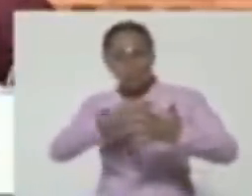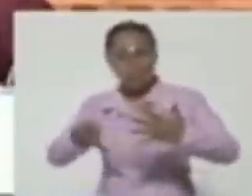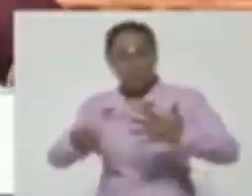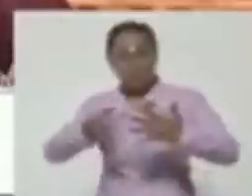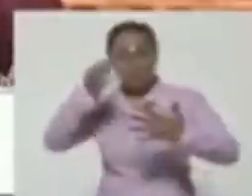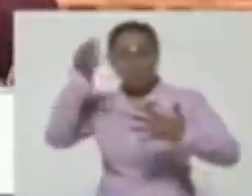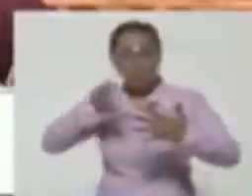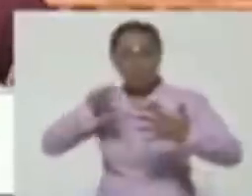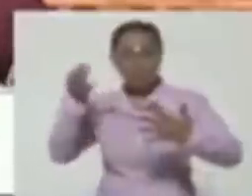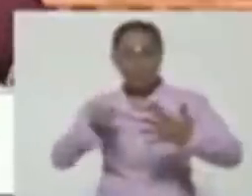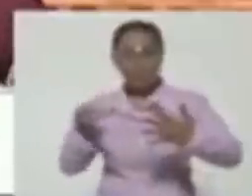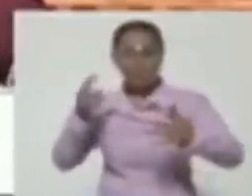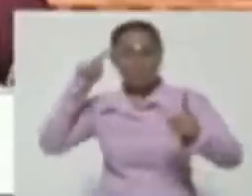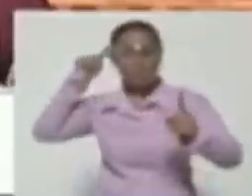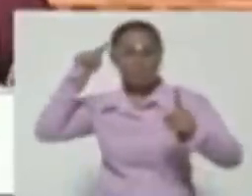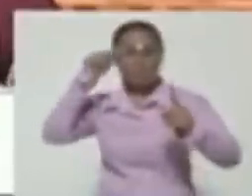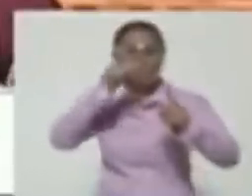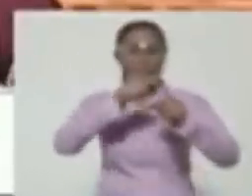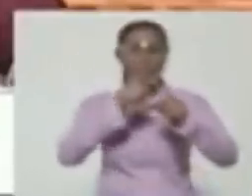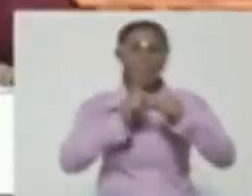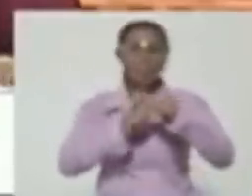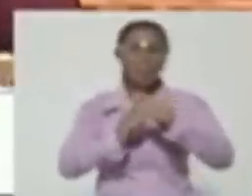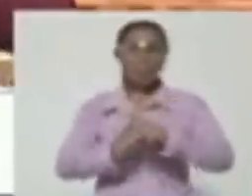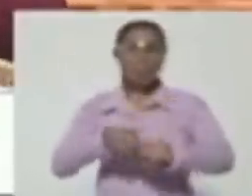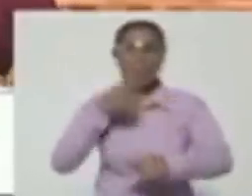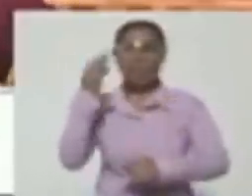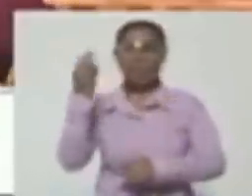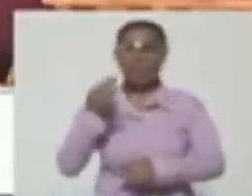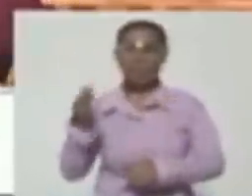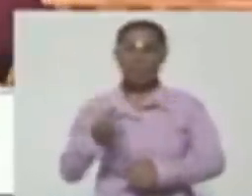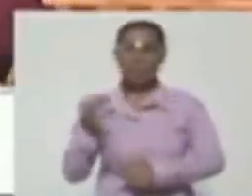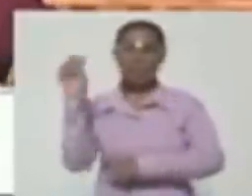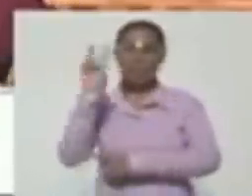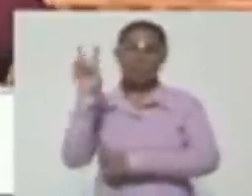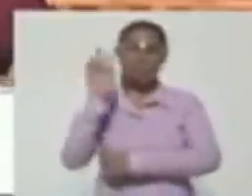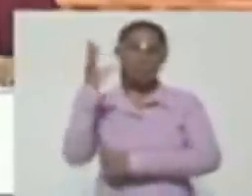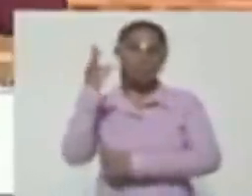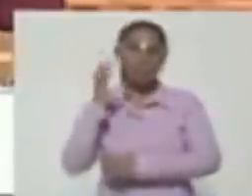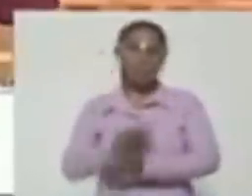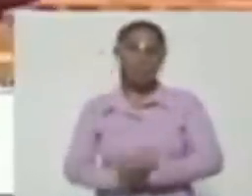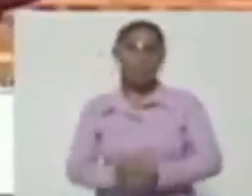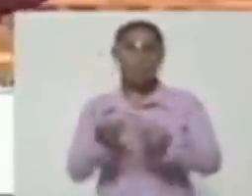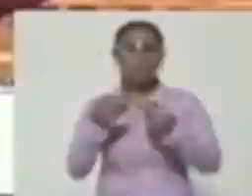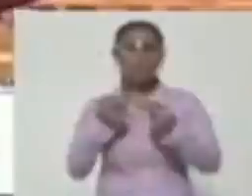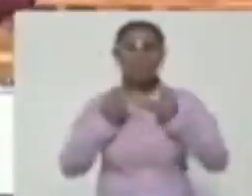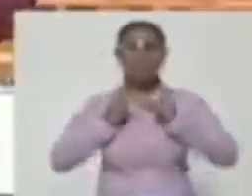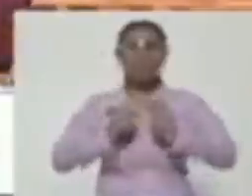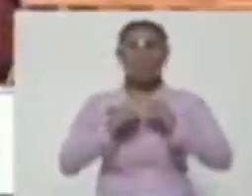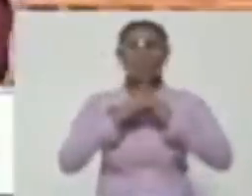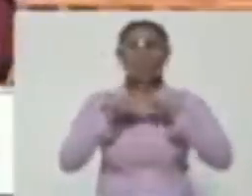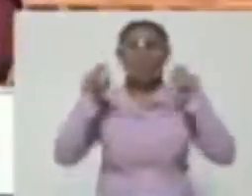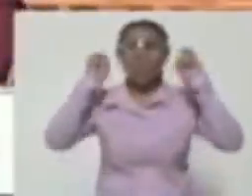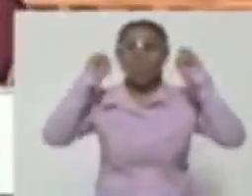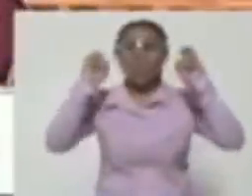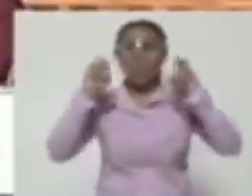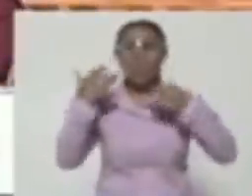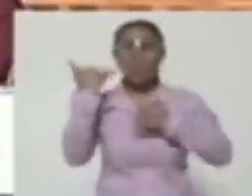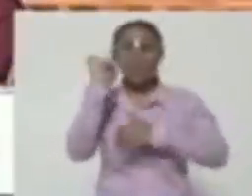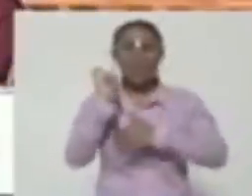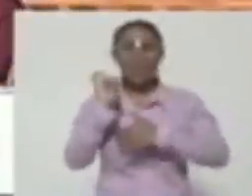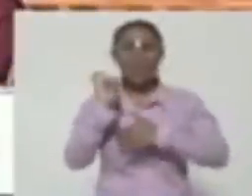realista, objetiva, verdaderamente venezolana, para tratar todos los asuntos que haya que tratar,